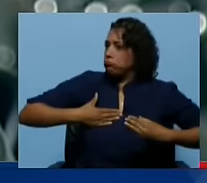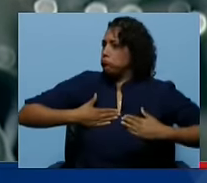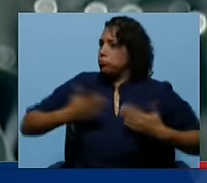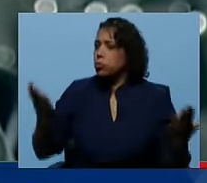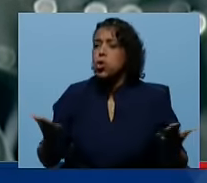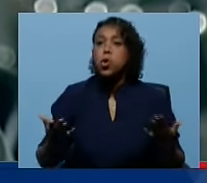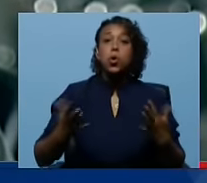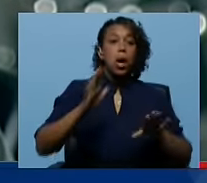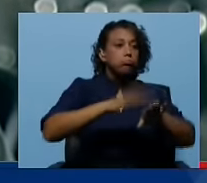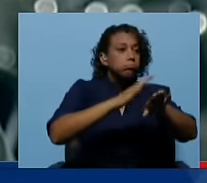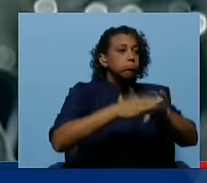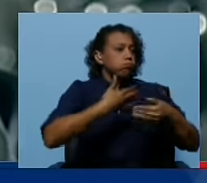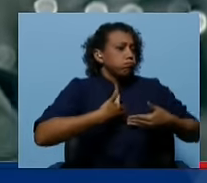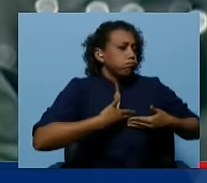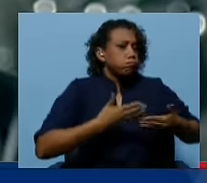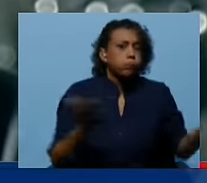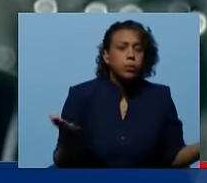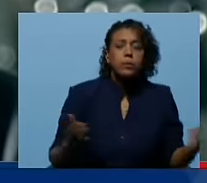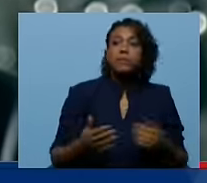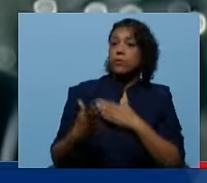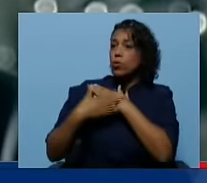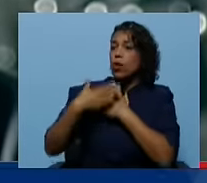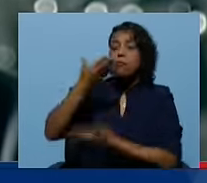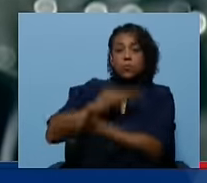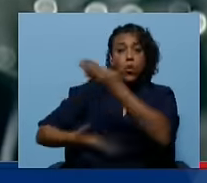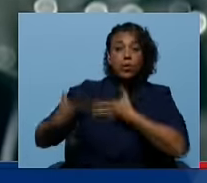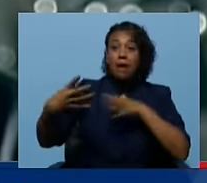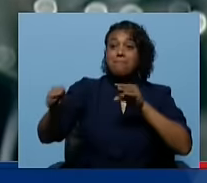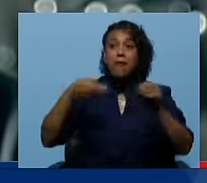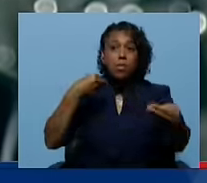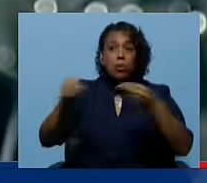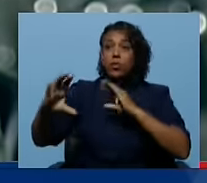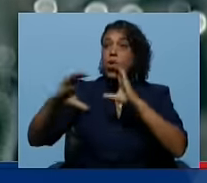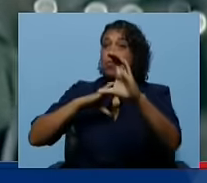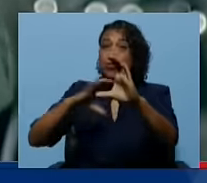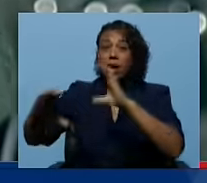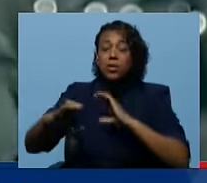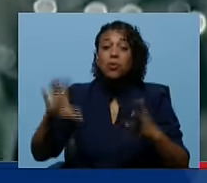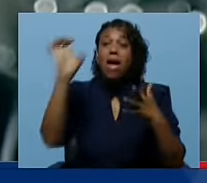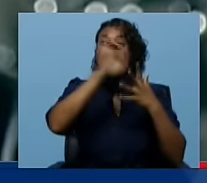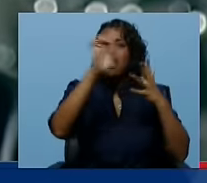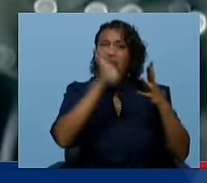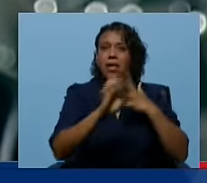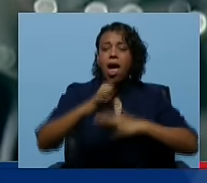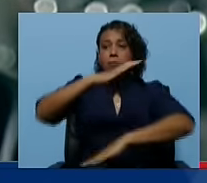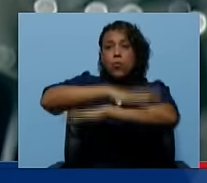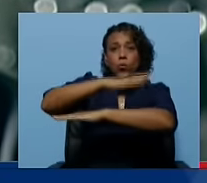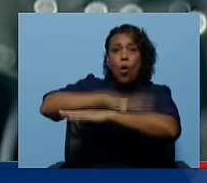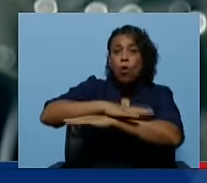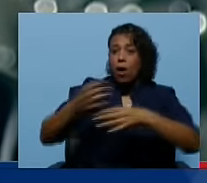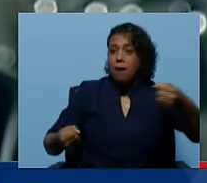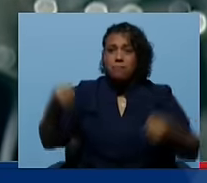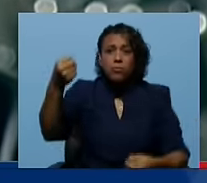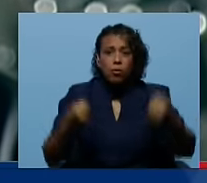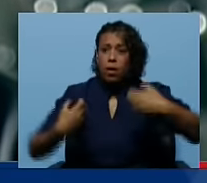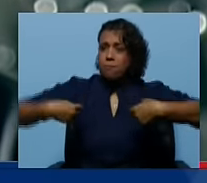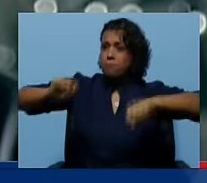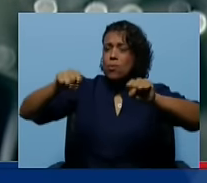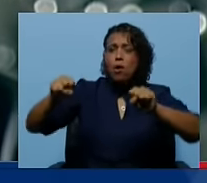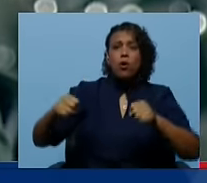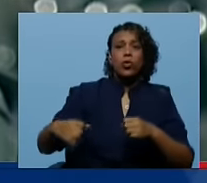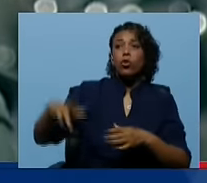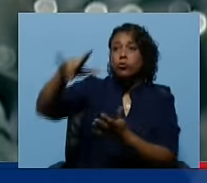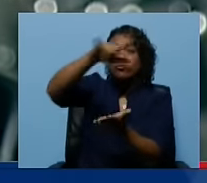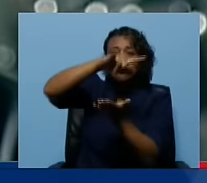que nosotros necesitemos también. Nos intercambiamos materiales, comunicaciones, conductores, vehículos, nuestros